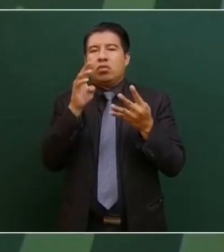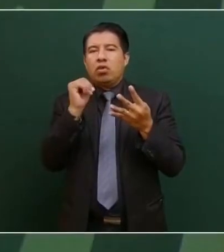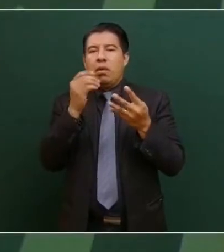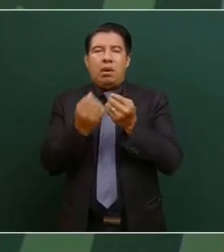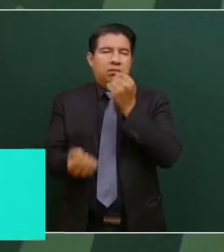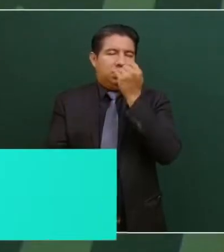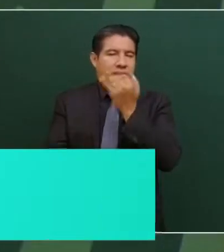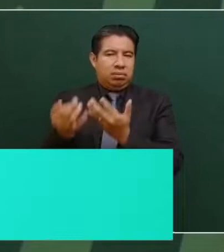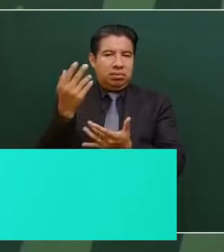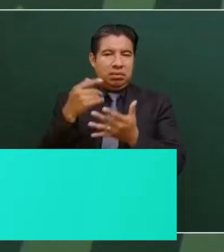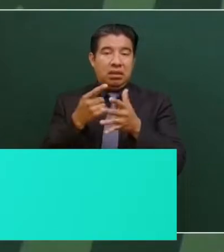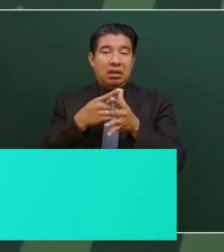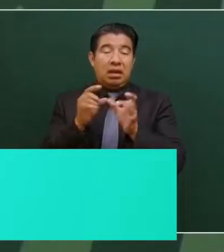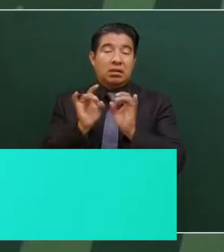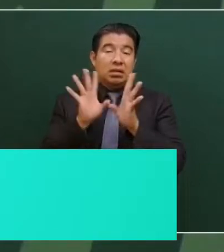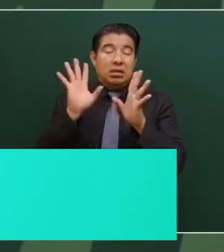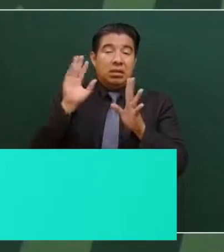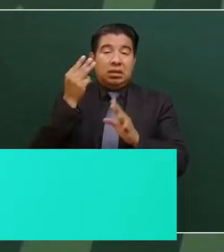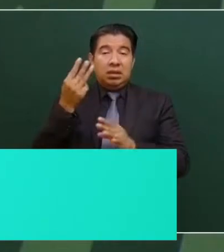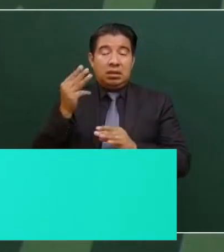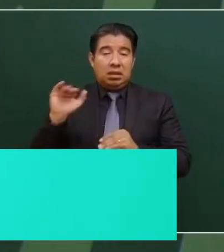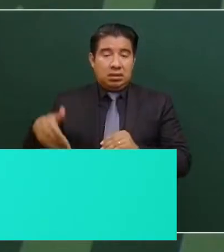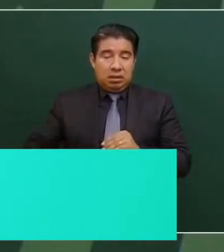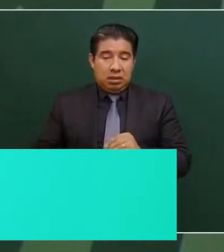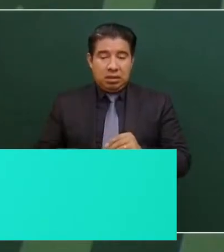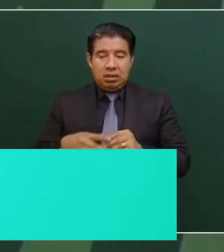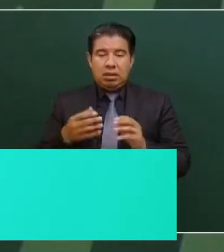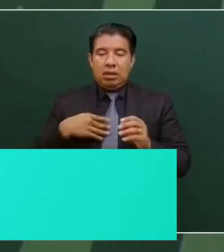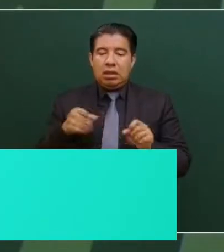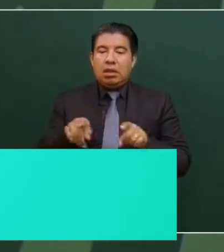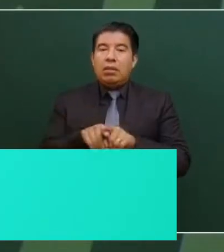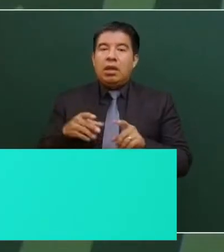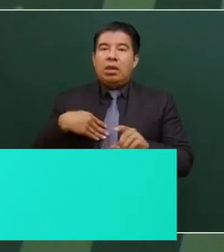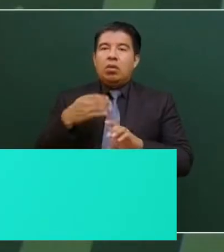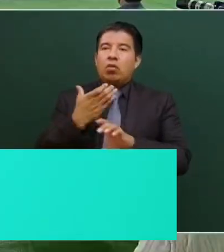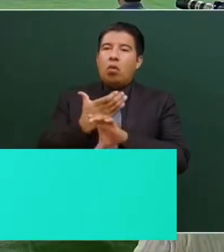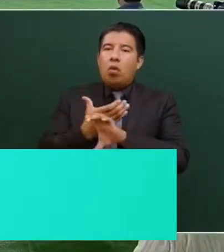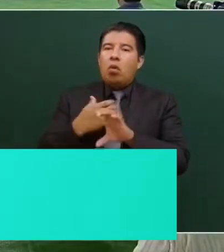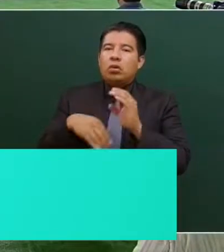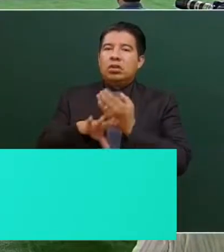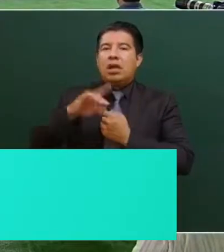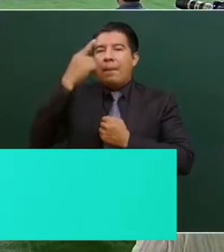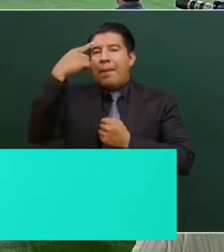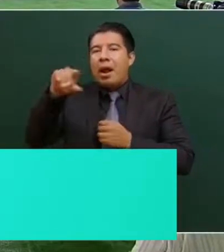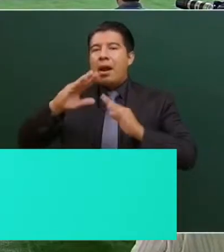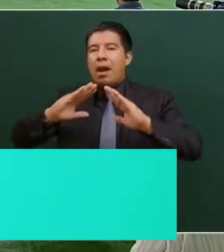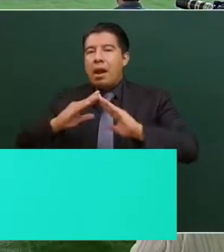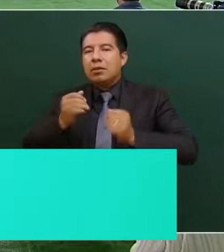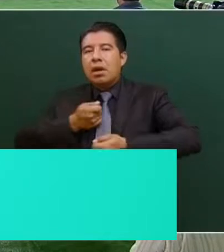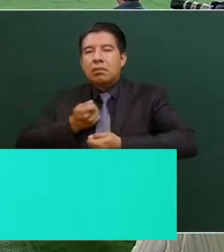Se continúa con la distribución de enseres domésticos. Llevamos